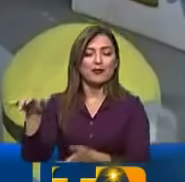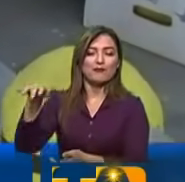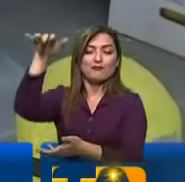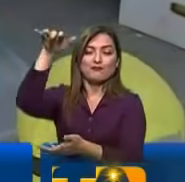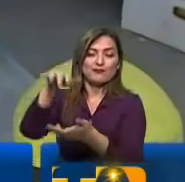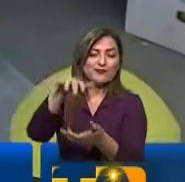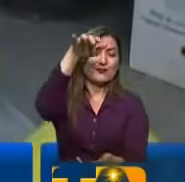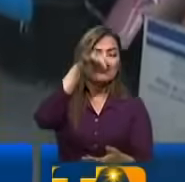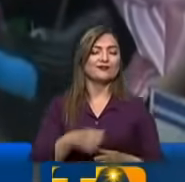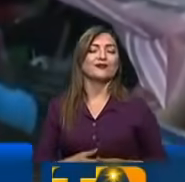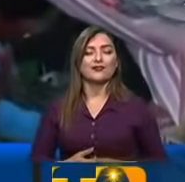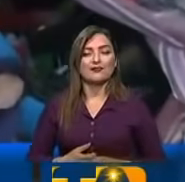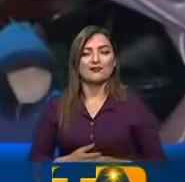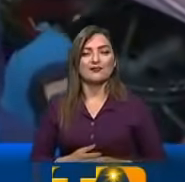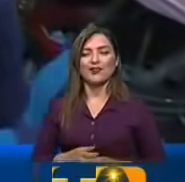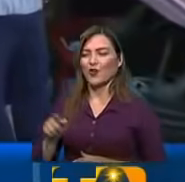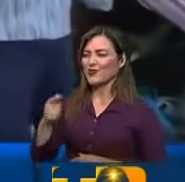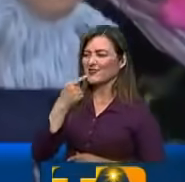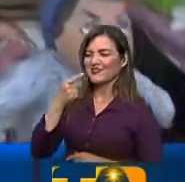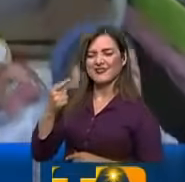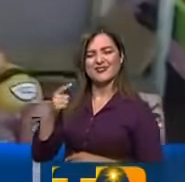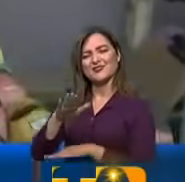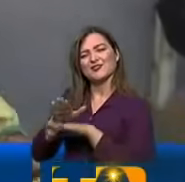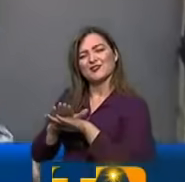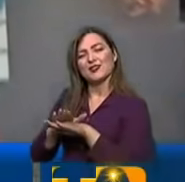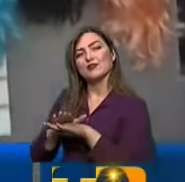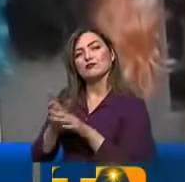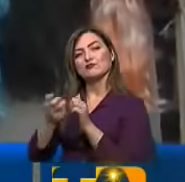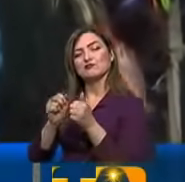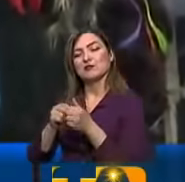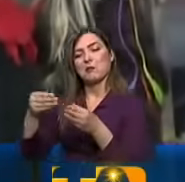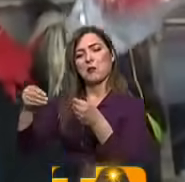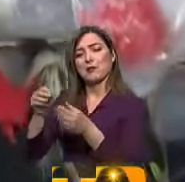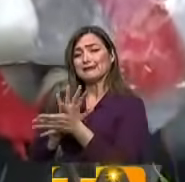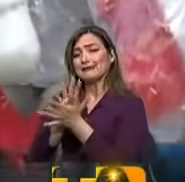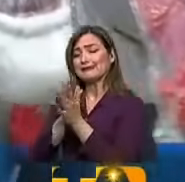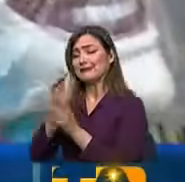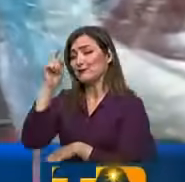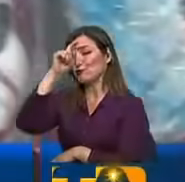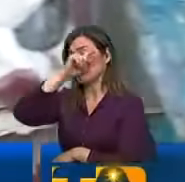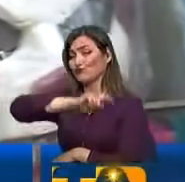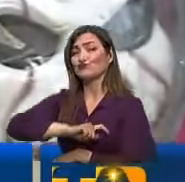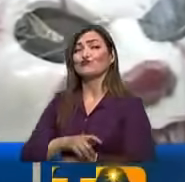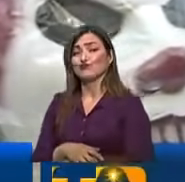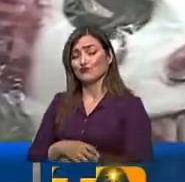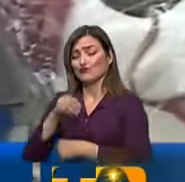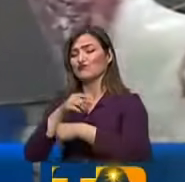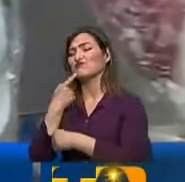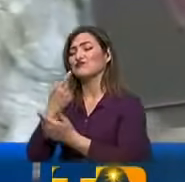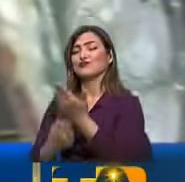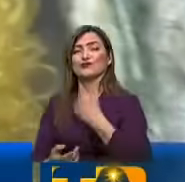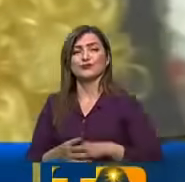tamaño. Jacqueline, cuéntenos, usted fuera de cámaras me contaba un poquito sobre la escasez que hubo de papel este año, que se complicó un poquito hacer los monigotes. ¿Qué nos puede